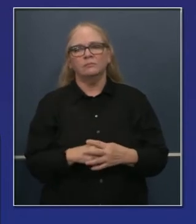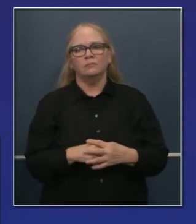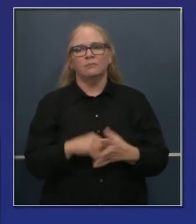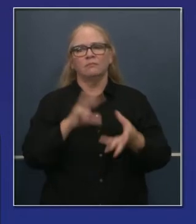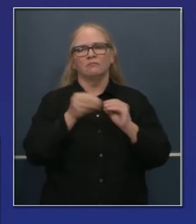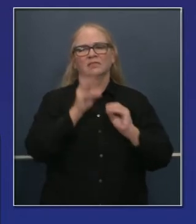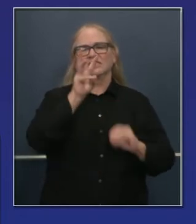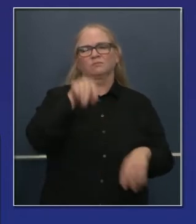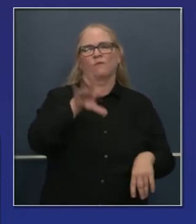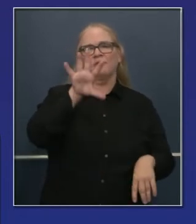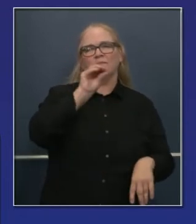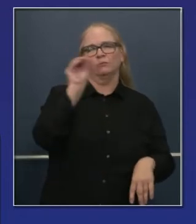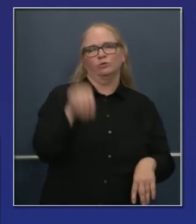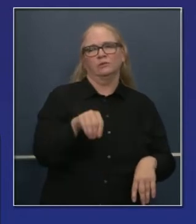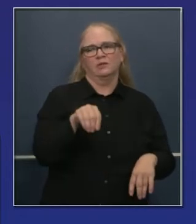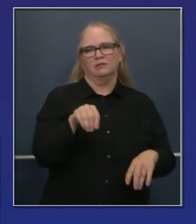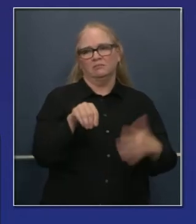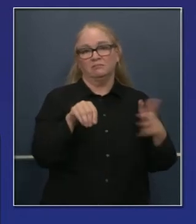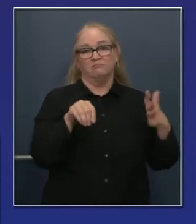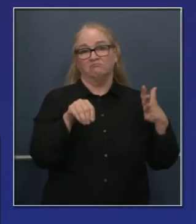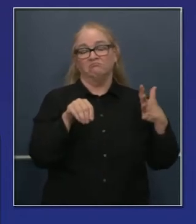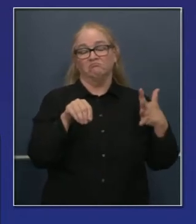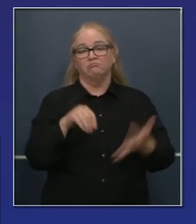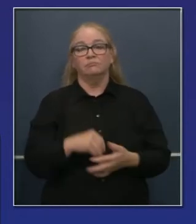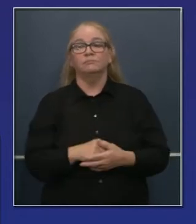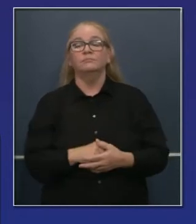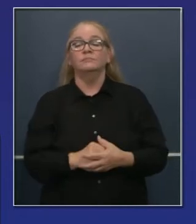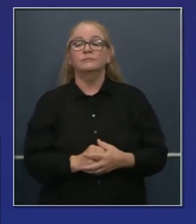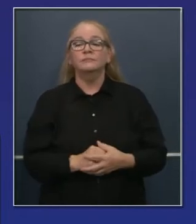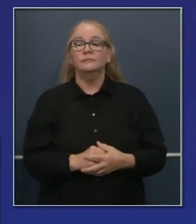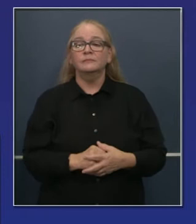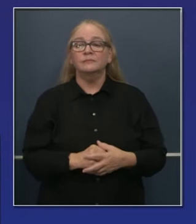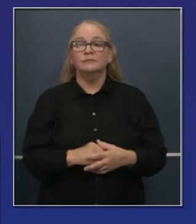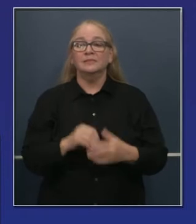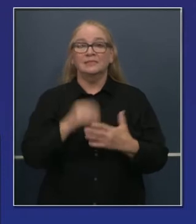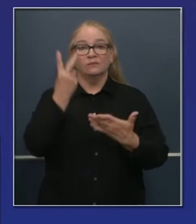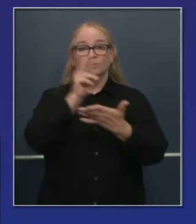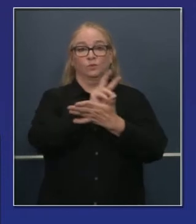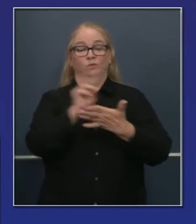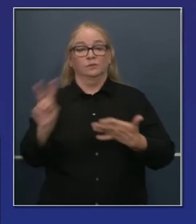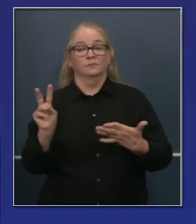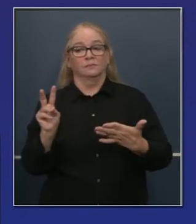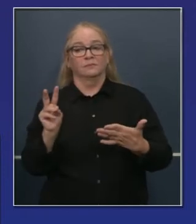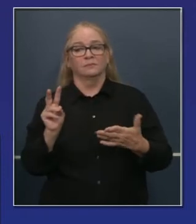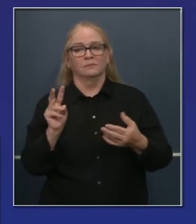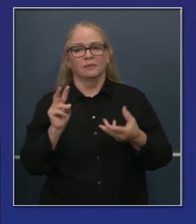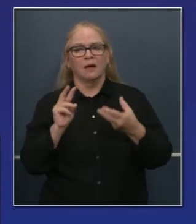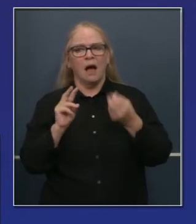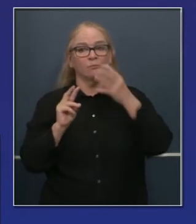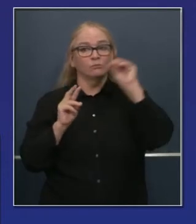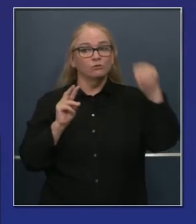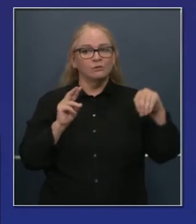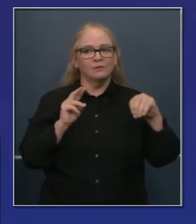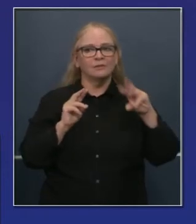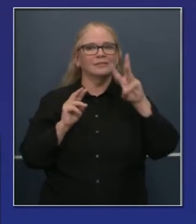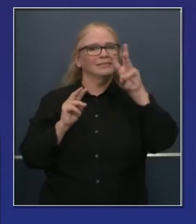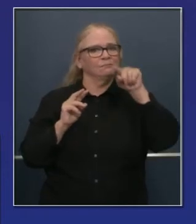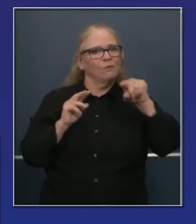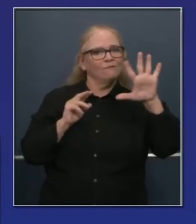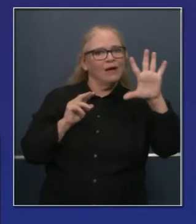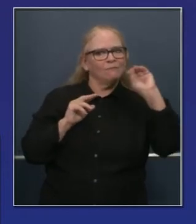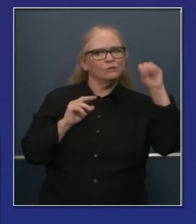6,5 por ciento de modo que el índice de positividad en el período de 14 días en el estado de california es de